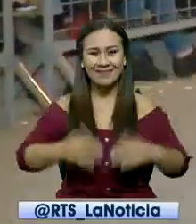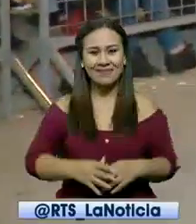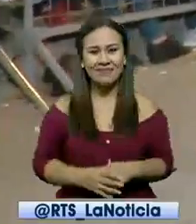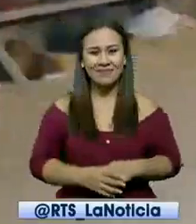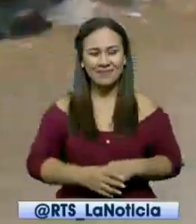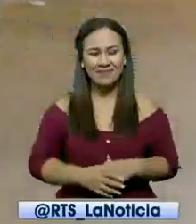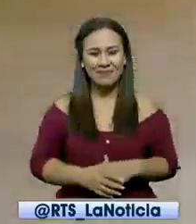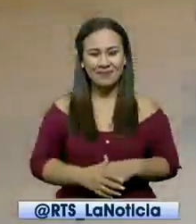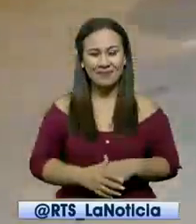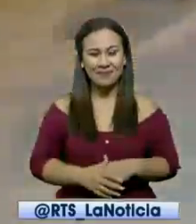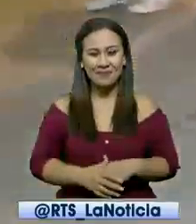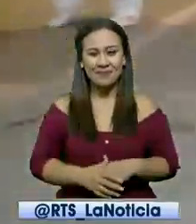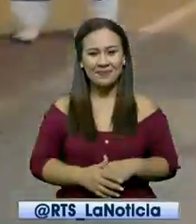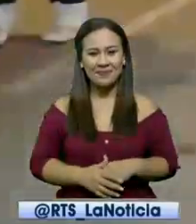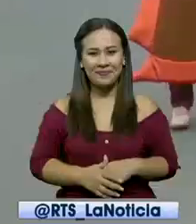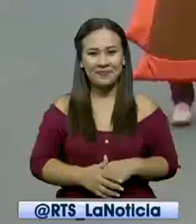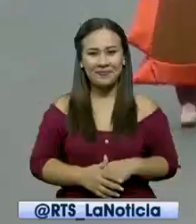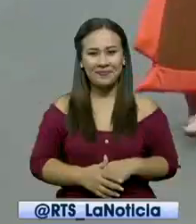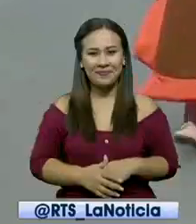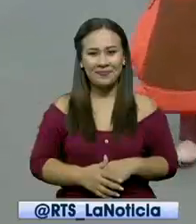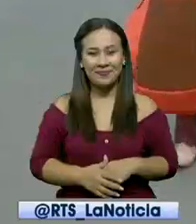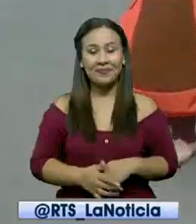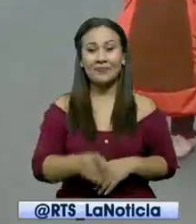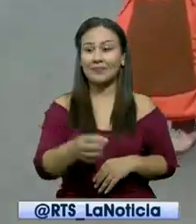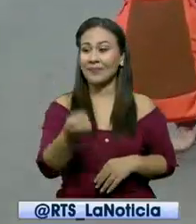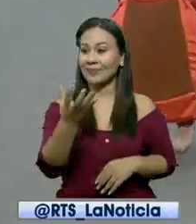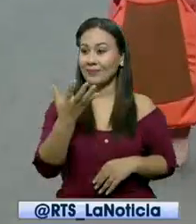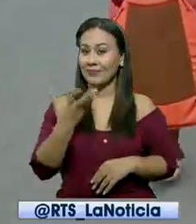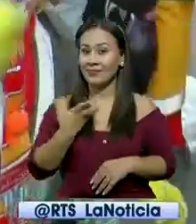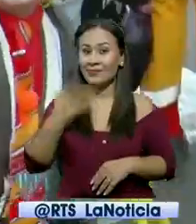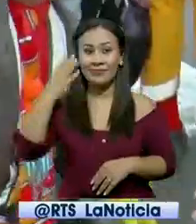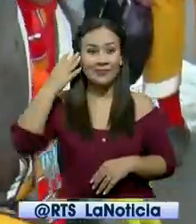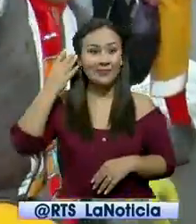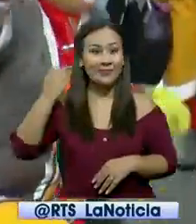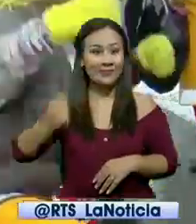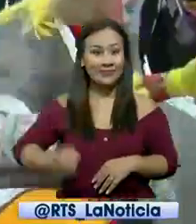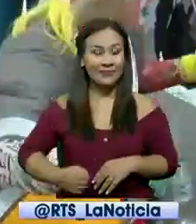Informó desde la ciudad de Cuenca, Francisco Ramírez.